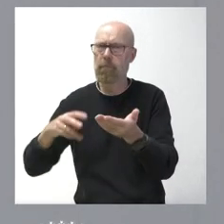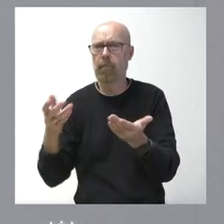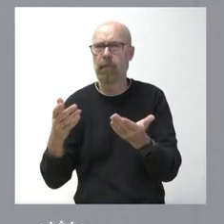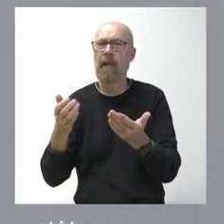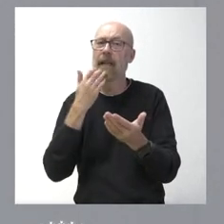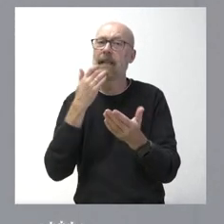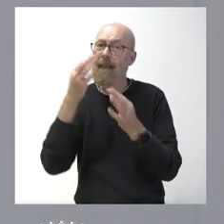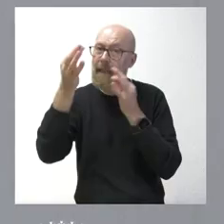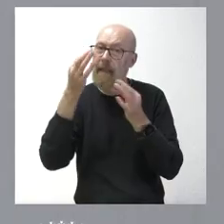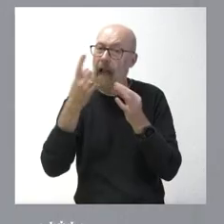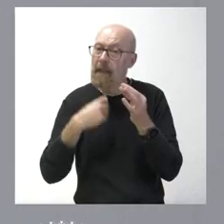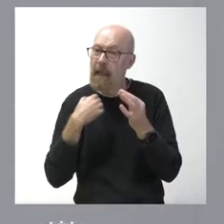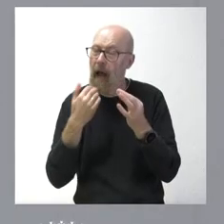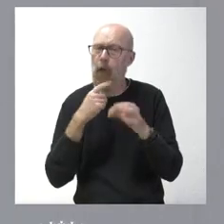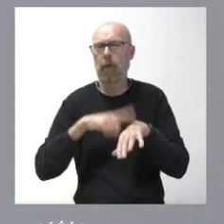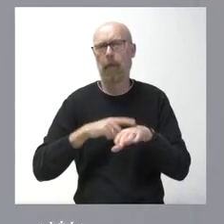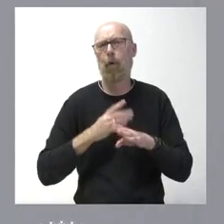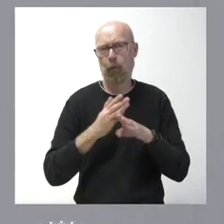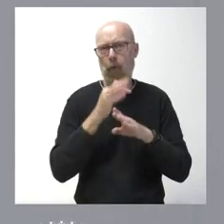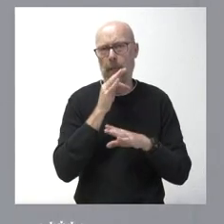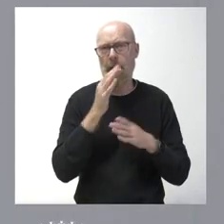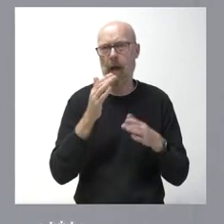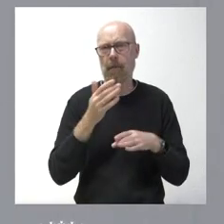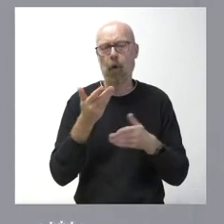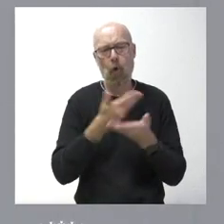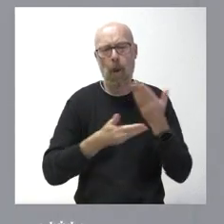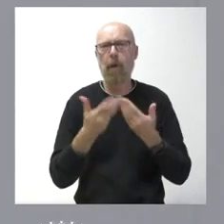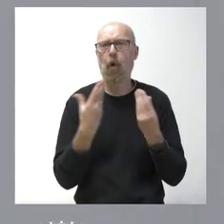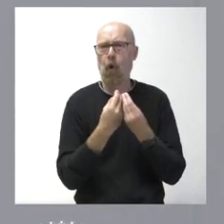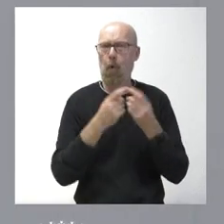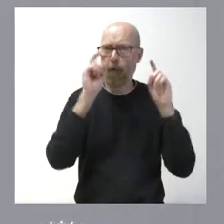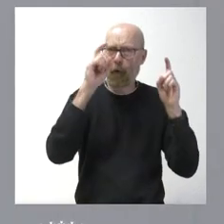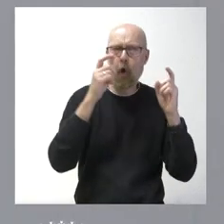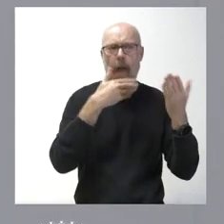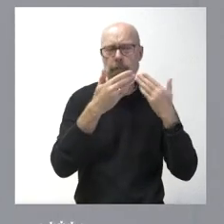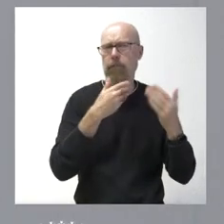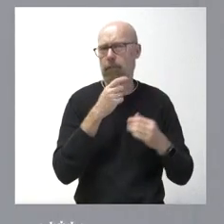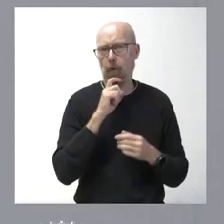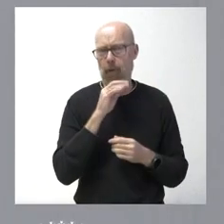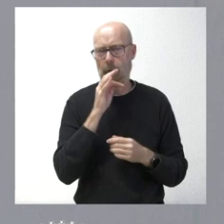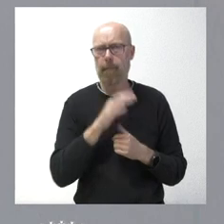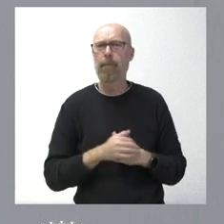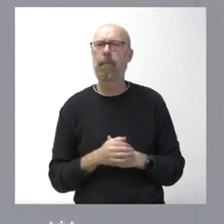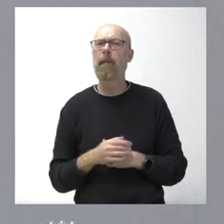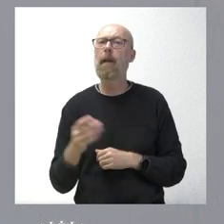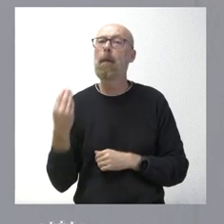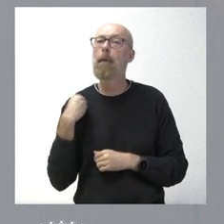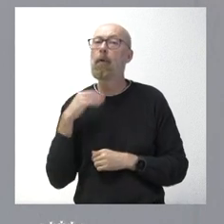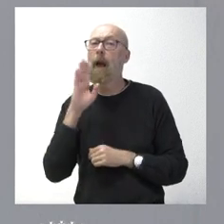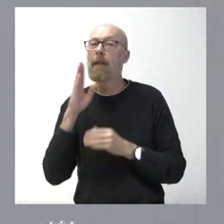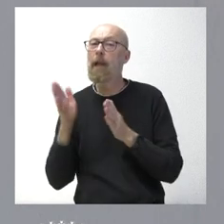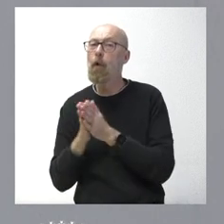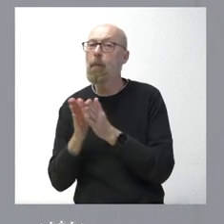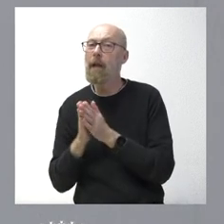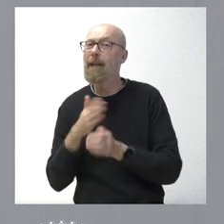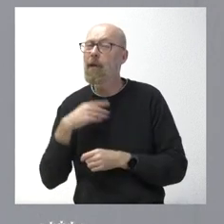ampliar en algún detalle pues Tendremos tiempo en colaboración con los profesores para ir viendo estas cuestiones Sí en línea con la pregunta de mi compañera quería saber cuándo